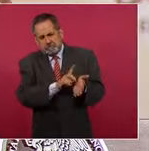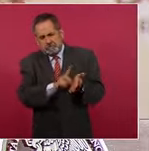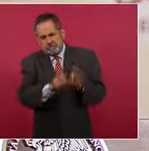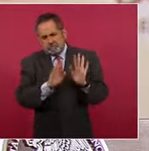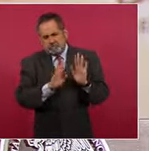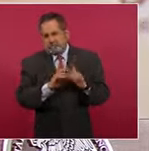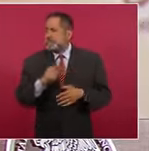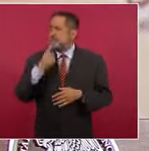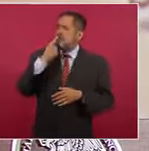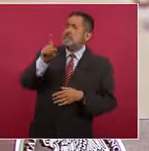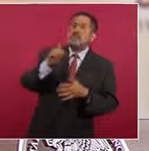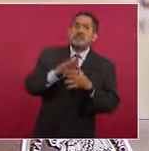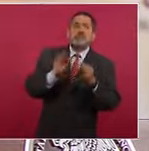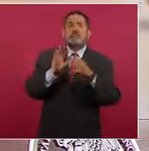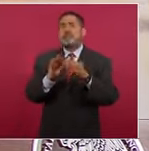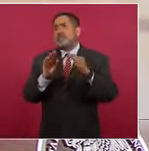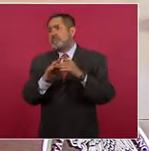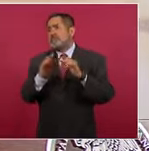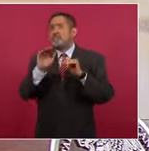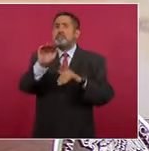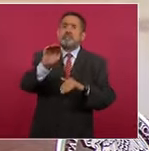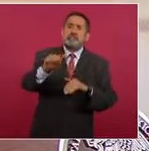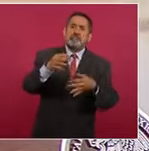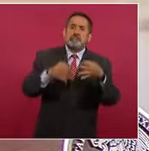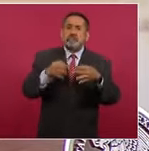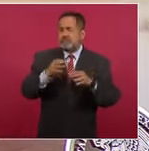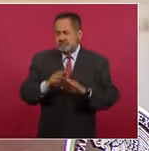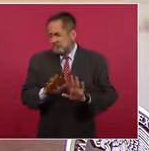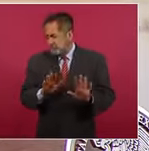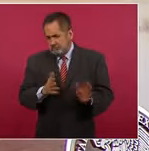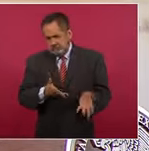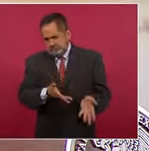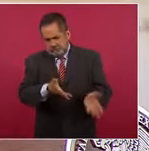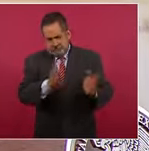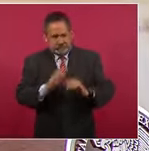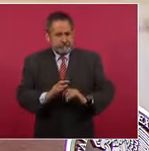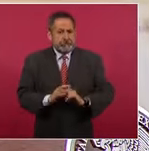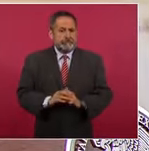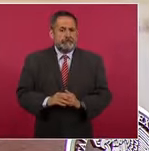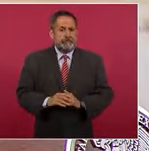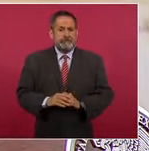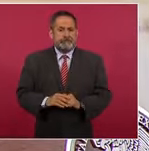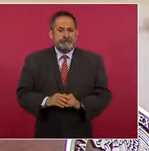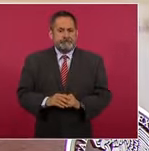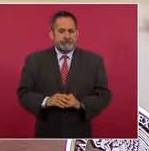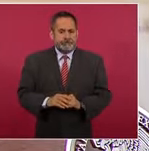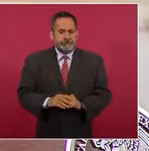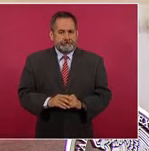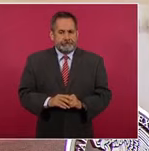de acudir a las autoridades y